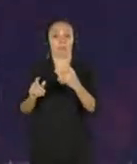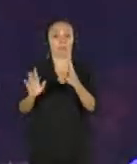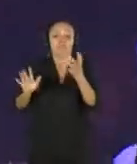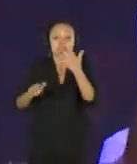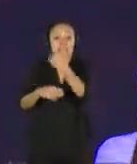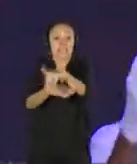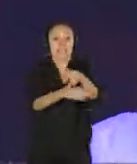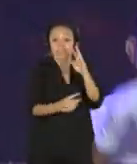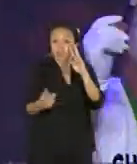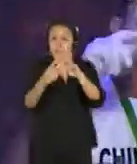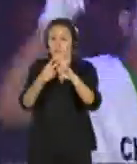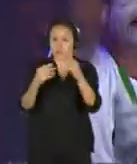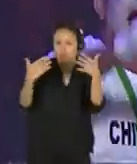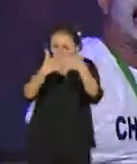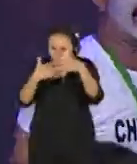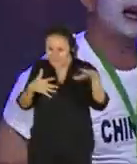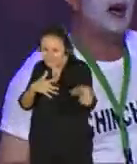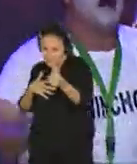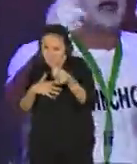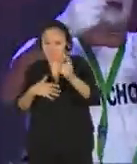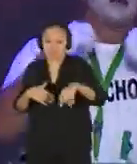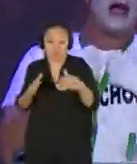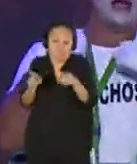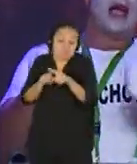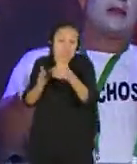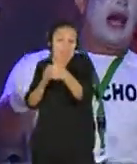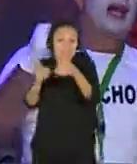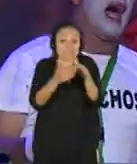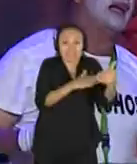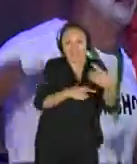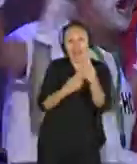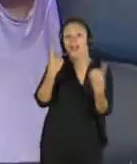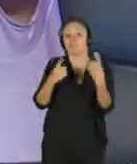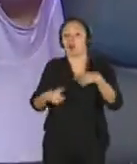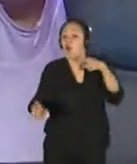pienso secuestrar en una esquina para volver de nuevo a